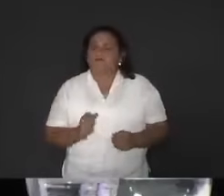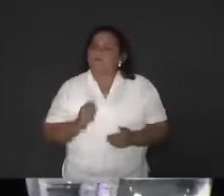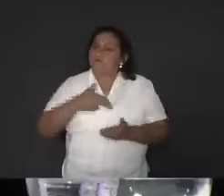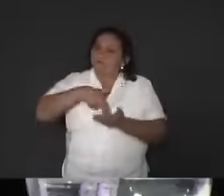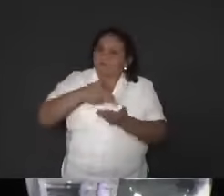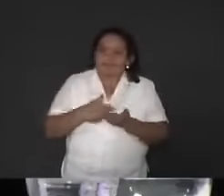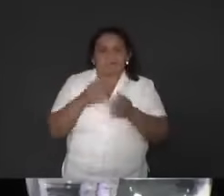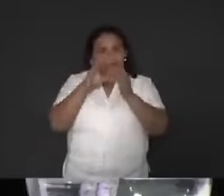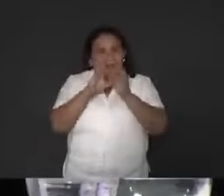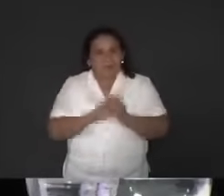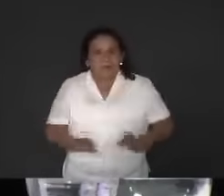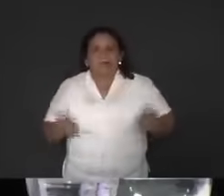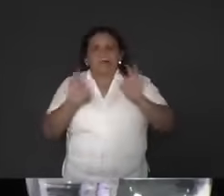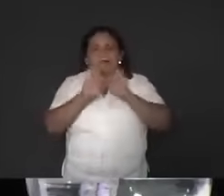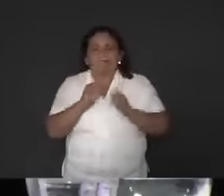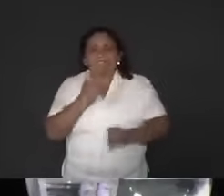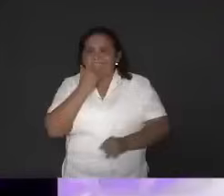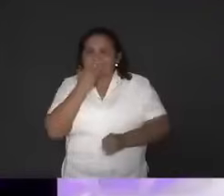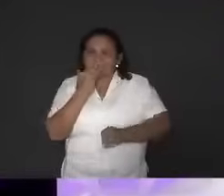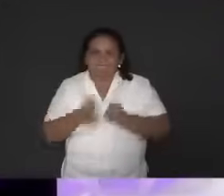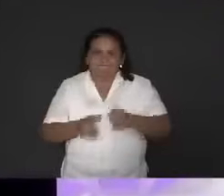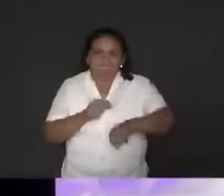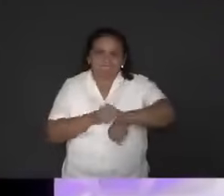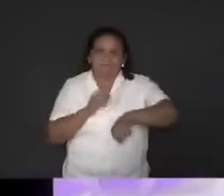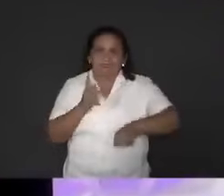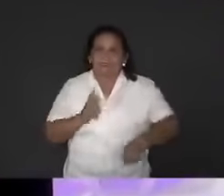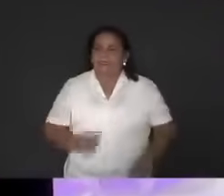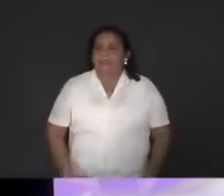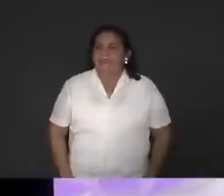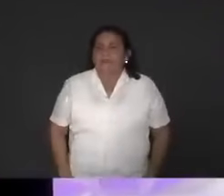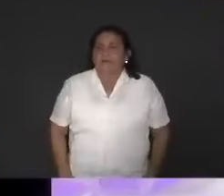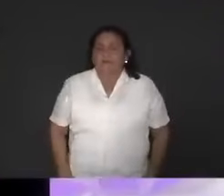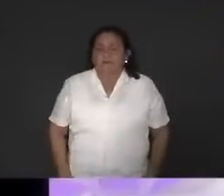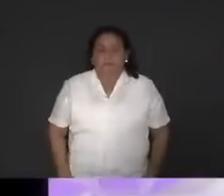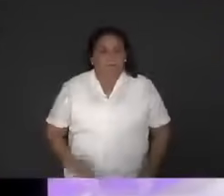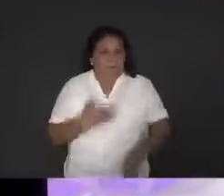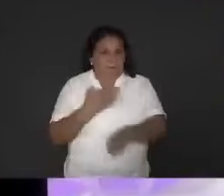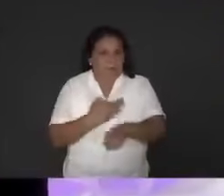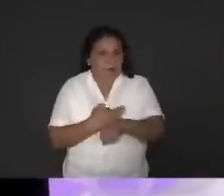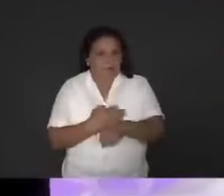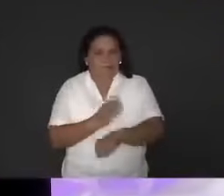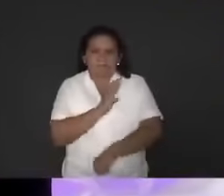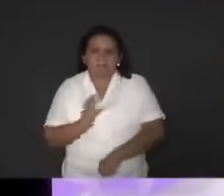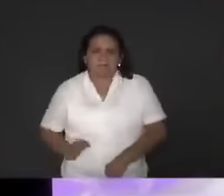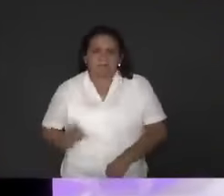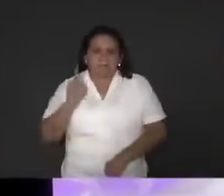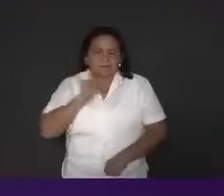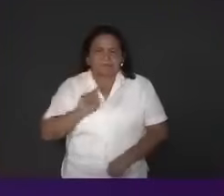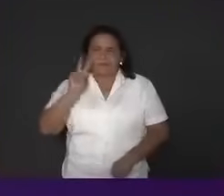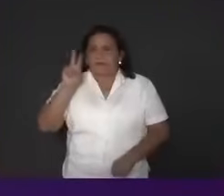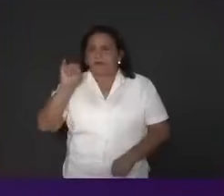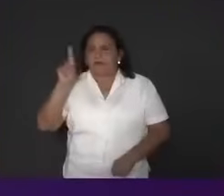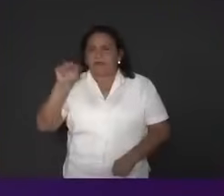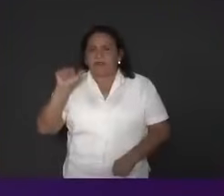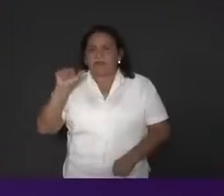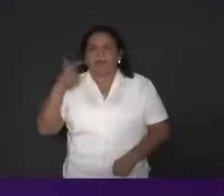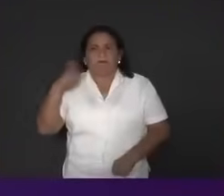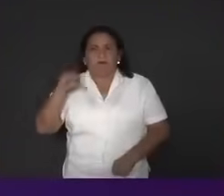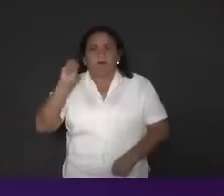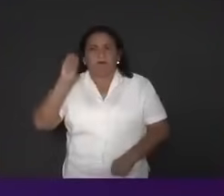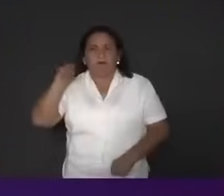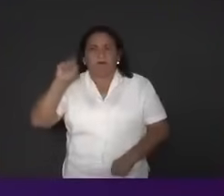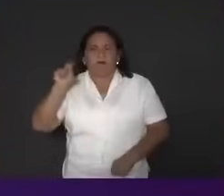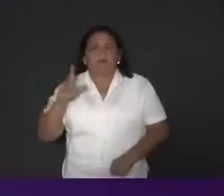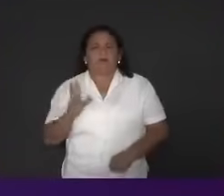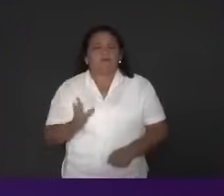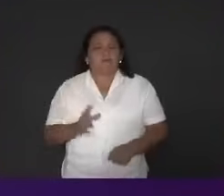muy importante la educación. Terminó su tiempo, candidata. Muchas gracias. Es momento de escuchar a la candidata Vida Gómez Herrera. Adelante, candidata.